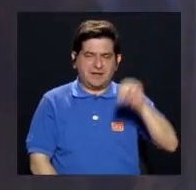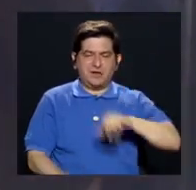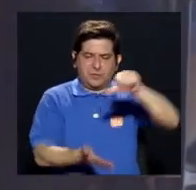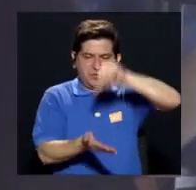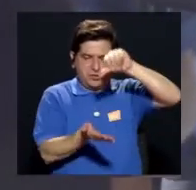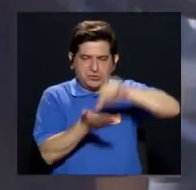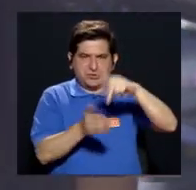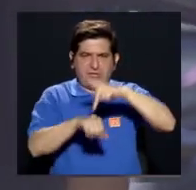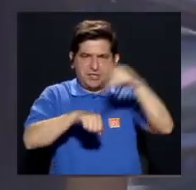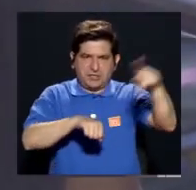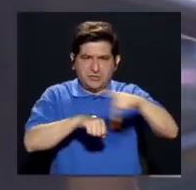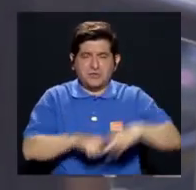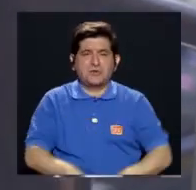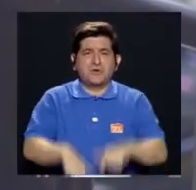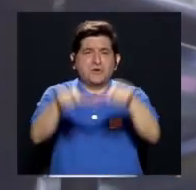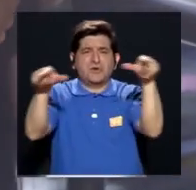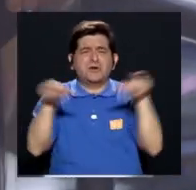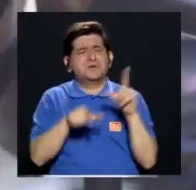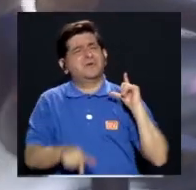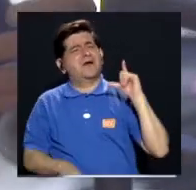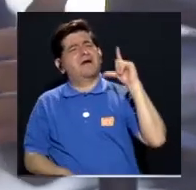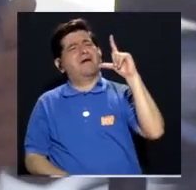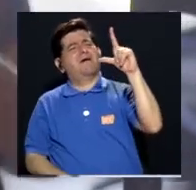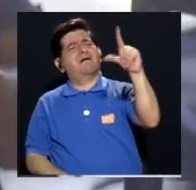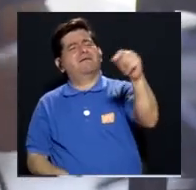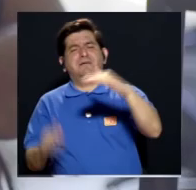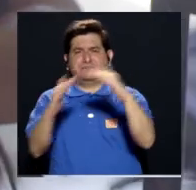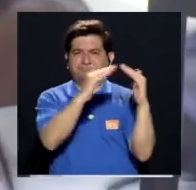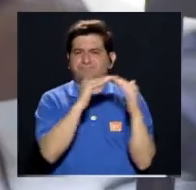Zeledón. Es puro campo, digamos, lejos de la ciudad.